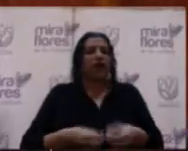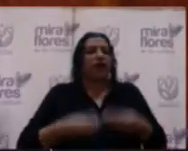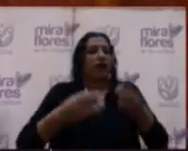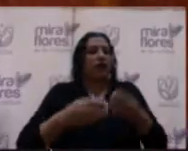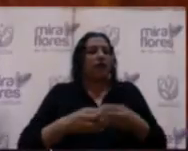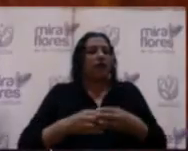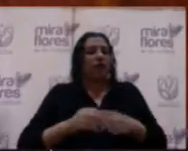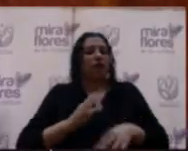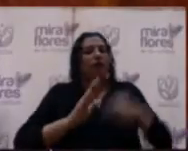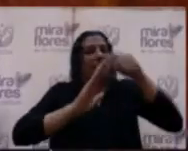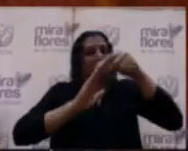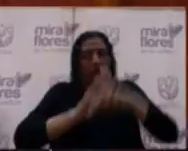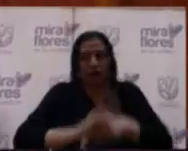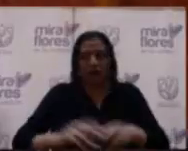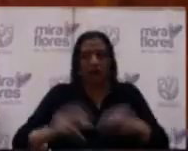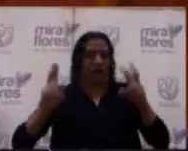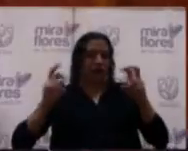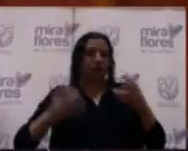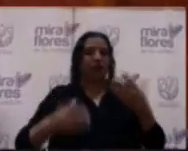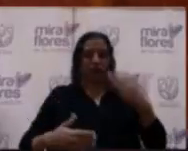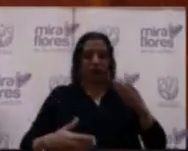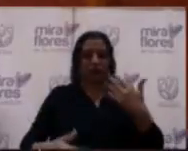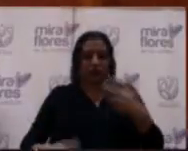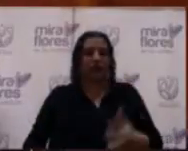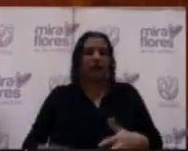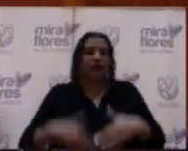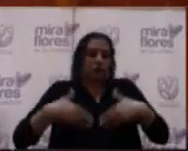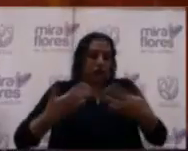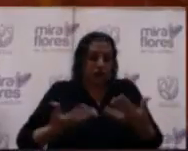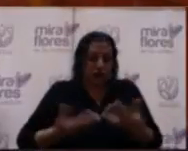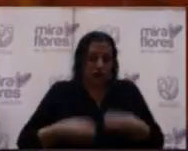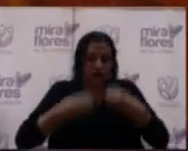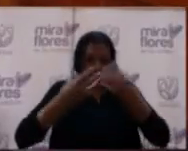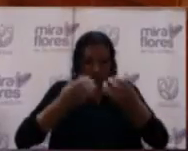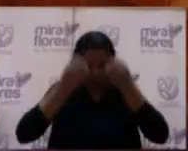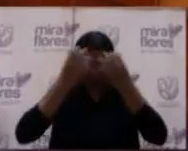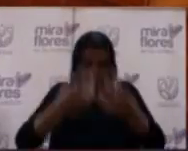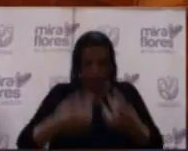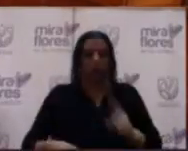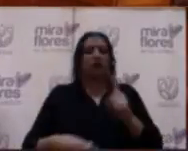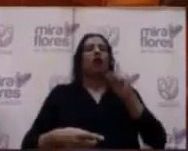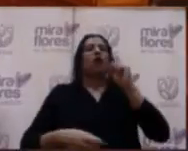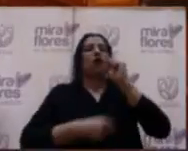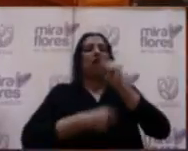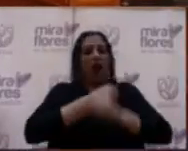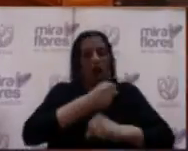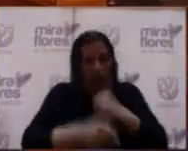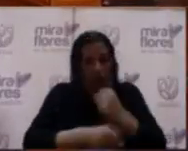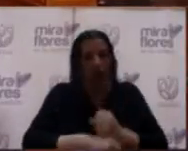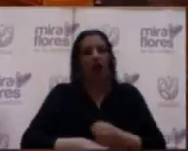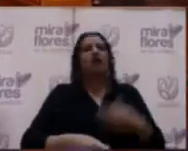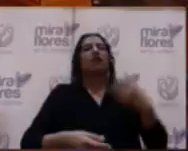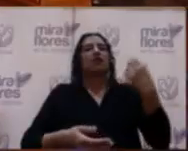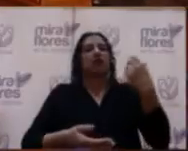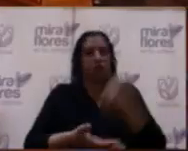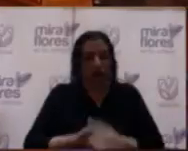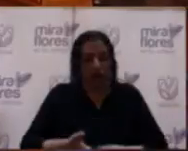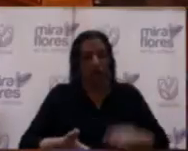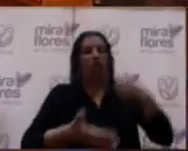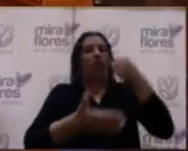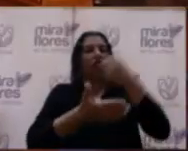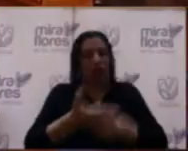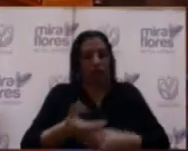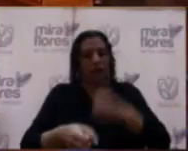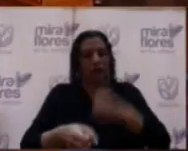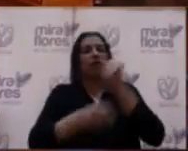ya se ha podido acotar después de un año de muchísimo y arduo trabajo